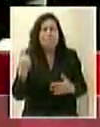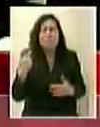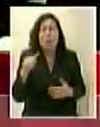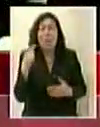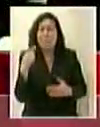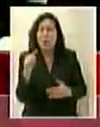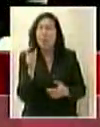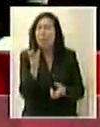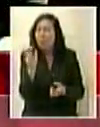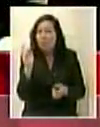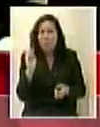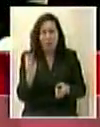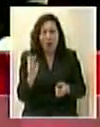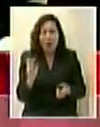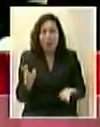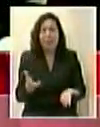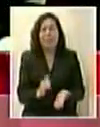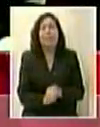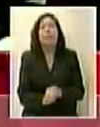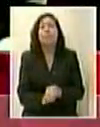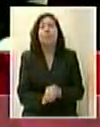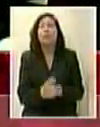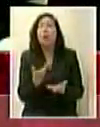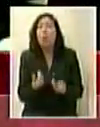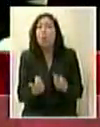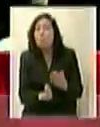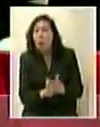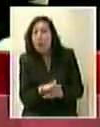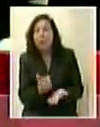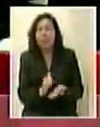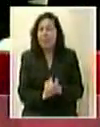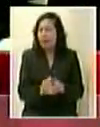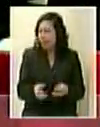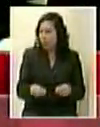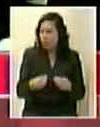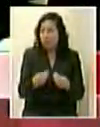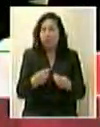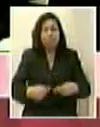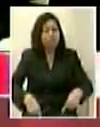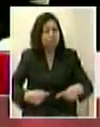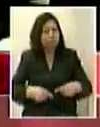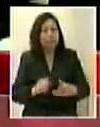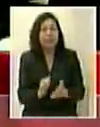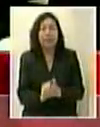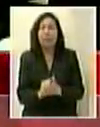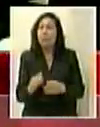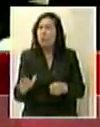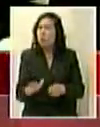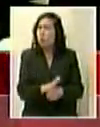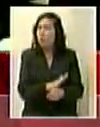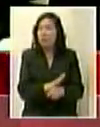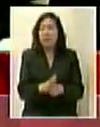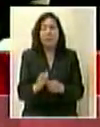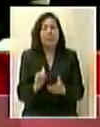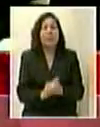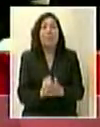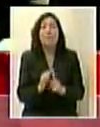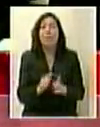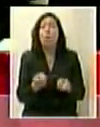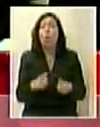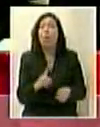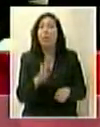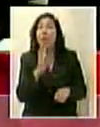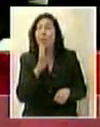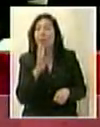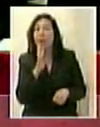millones de dólares en la modernización, en la competitividad, en la eficiencia. Pero cuando hablamos